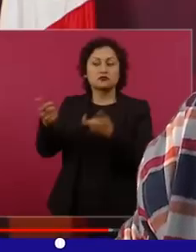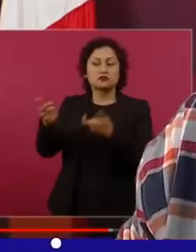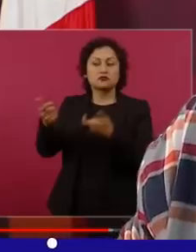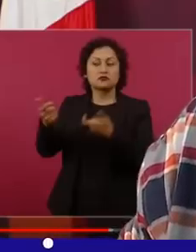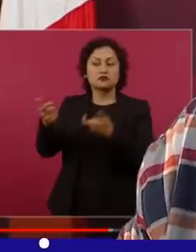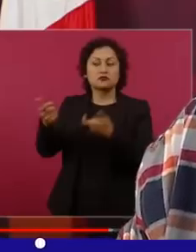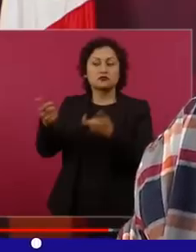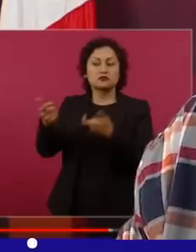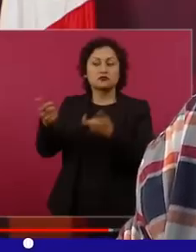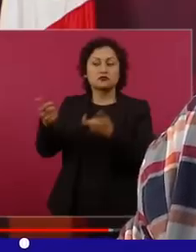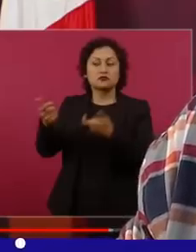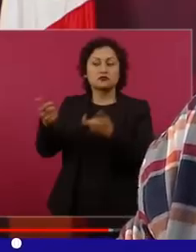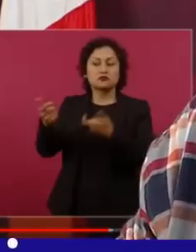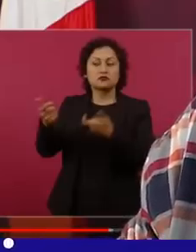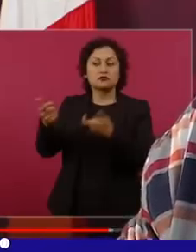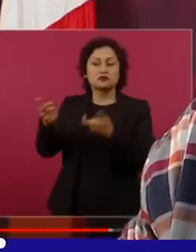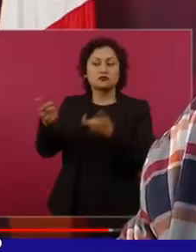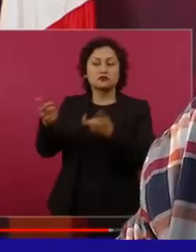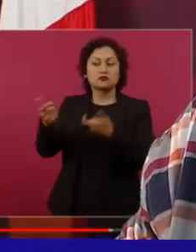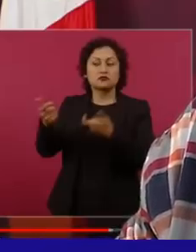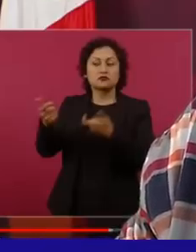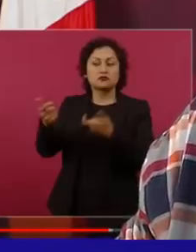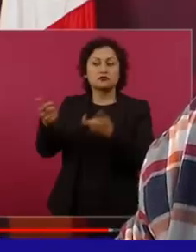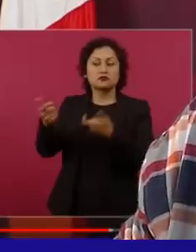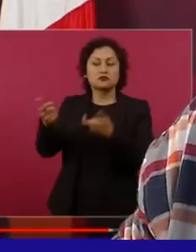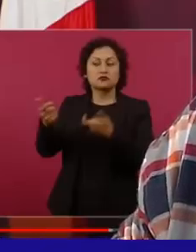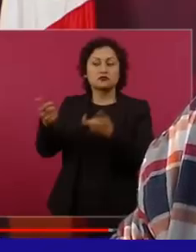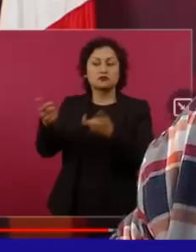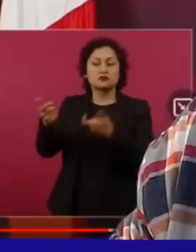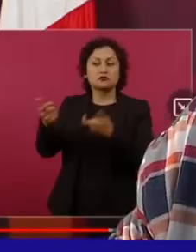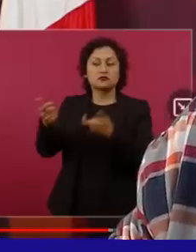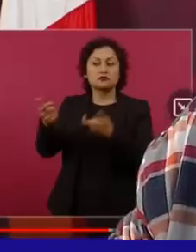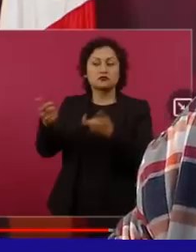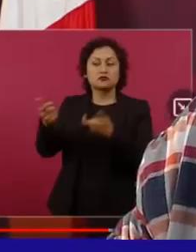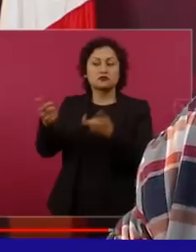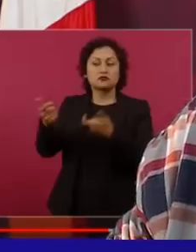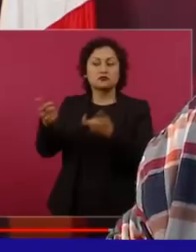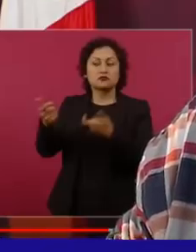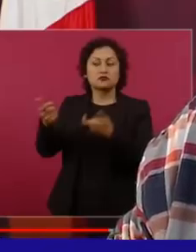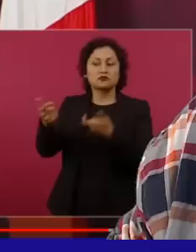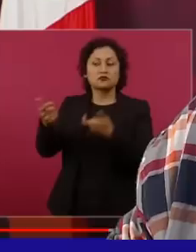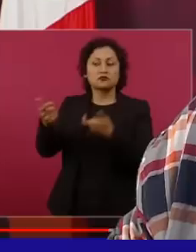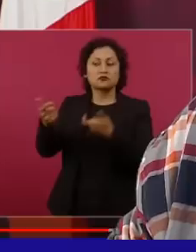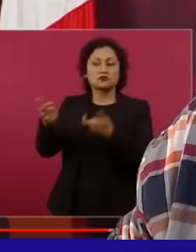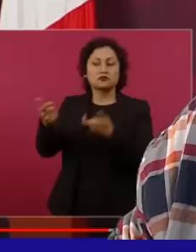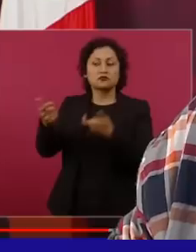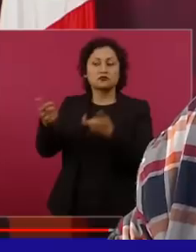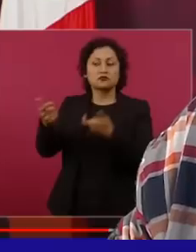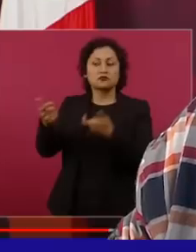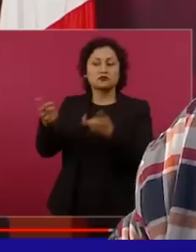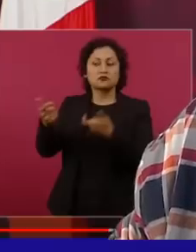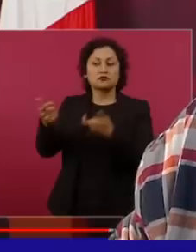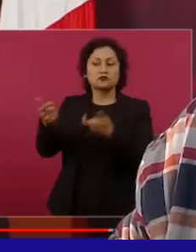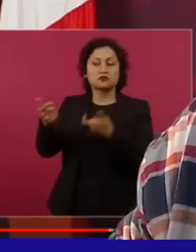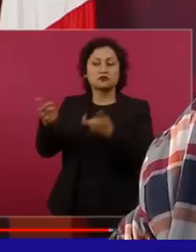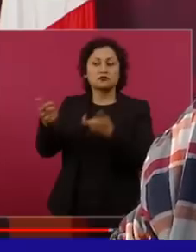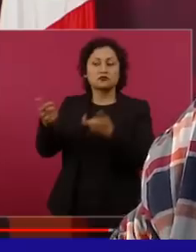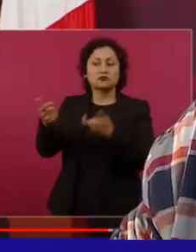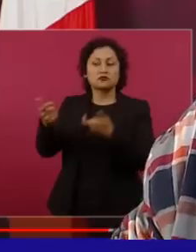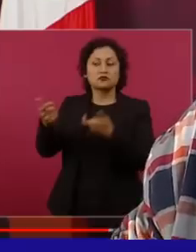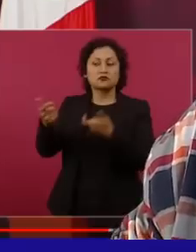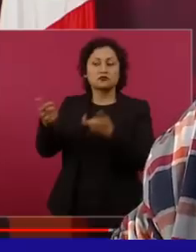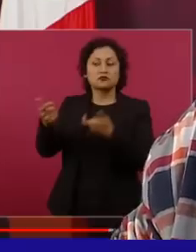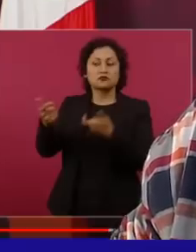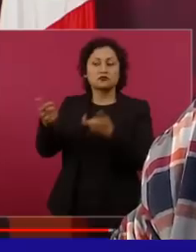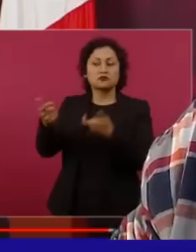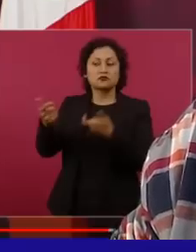se ha doblegado, y no lo pueden doblegar. Mucho cuidado con lo que están haciendo estos politiqueros de medio pelo que han dado el